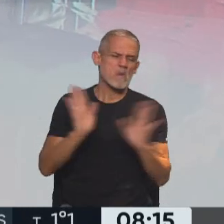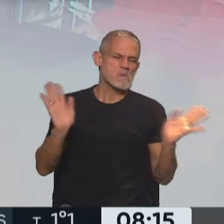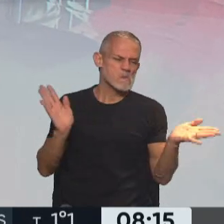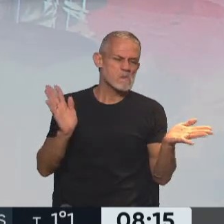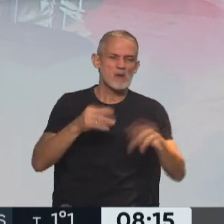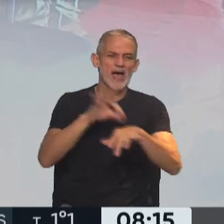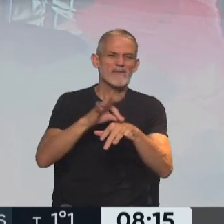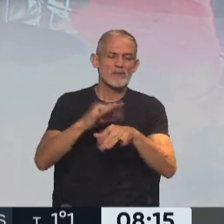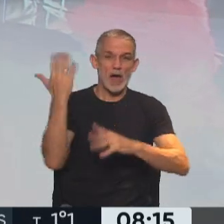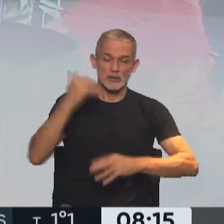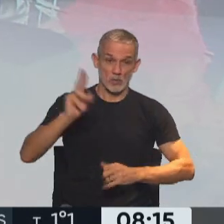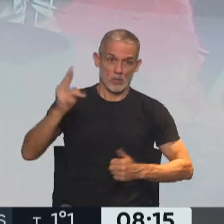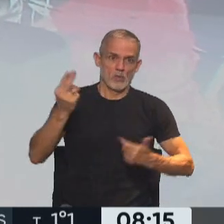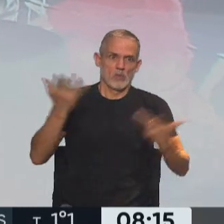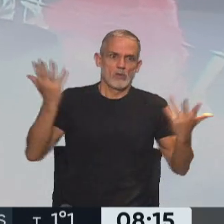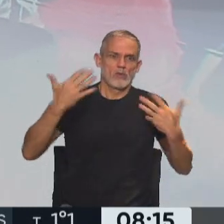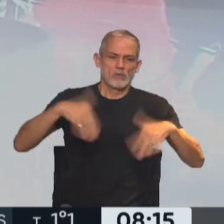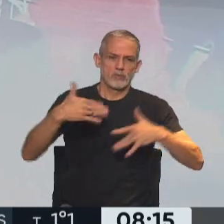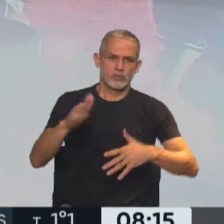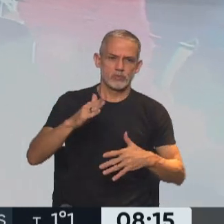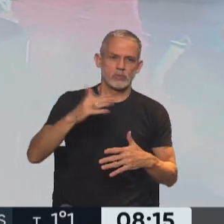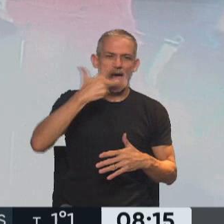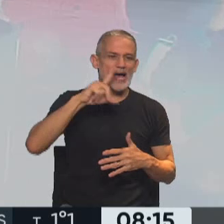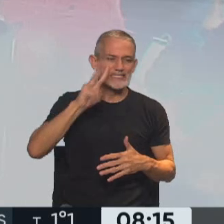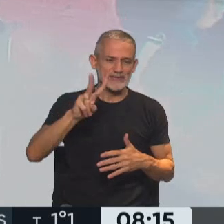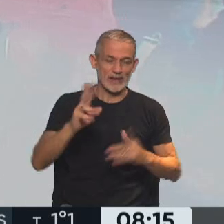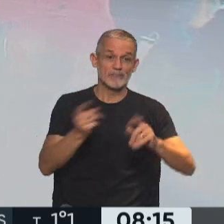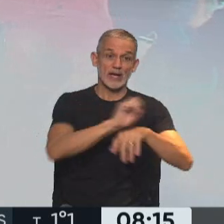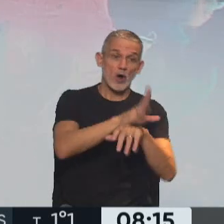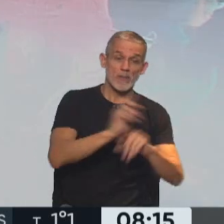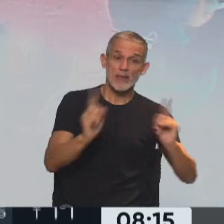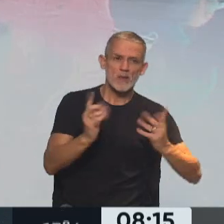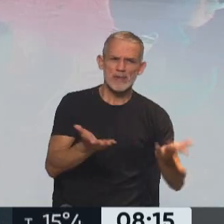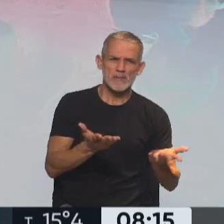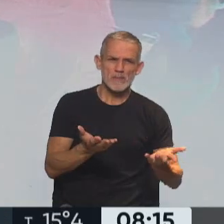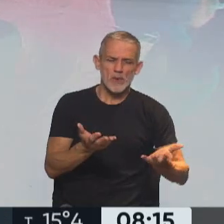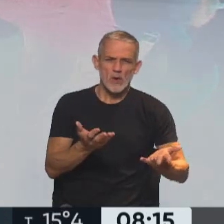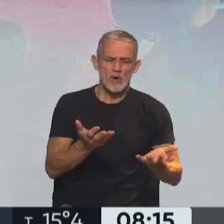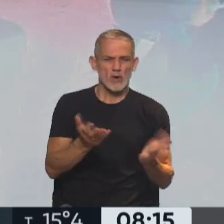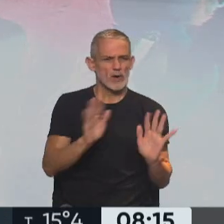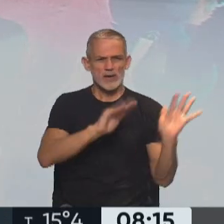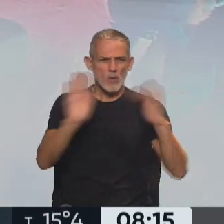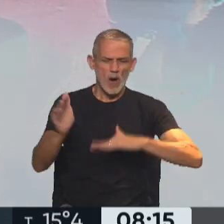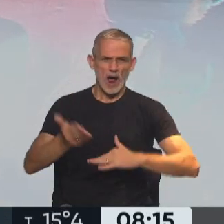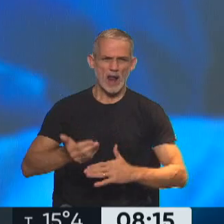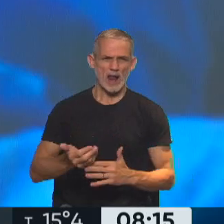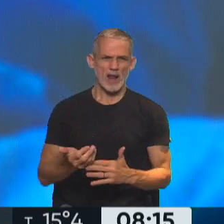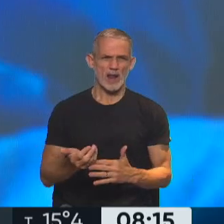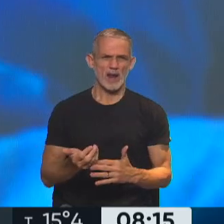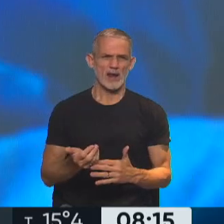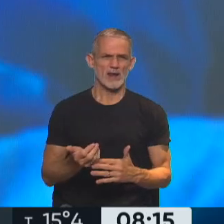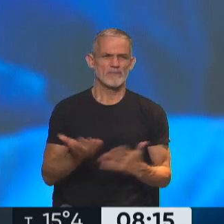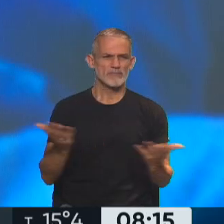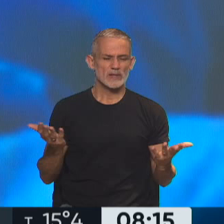cuando la enfermedad era mortal y era una amenaza permanente, aunque lo sigue siendo. Pasa lo mismo con el COVID, me daría la